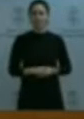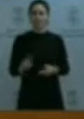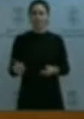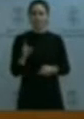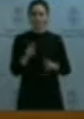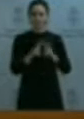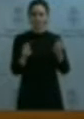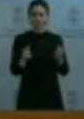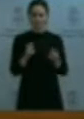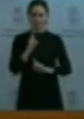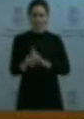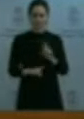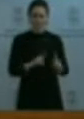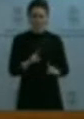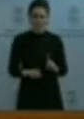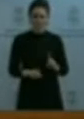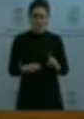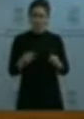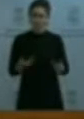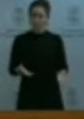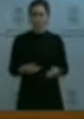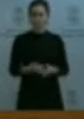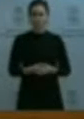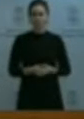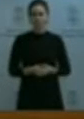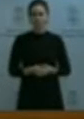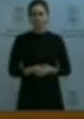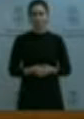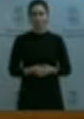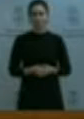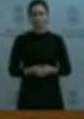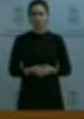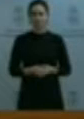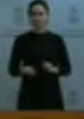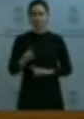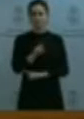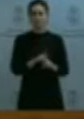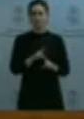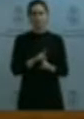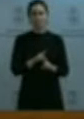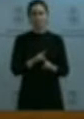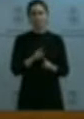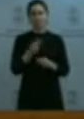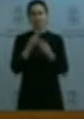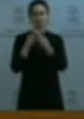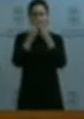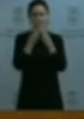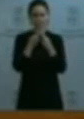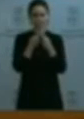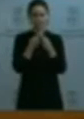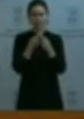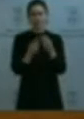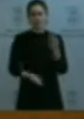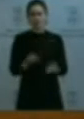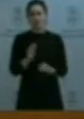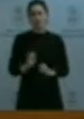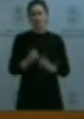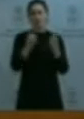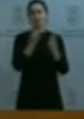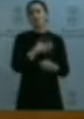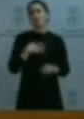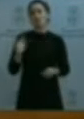historias clínicas, como he dicho, era el problema de la peritación. Llámelo valoración oficial o llámelo como quiera, pero efectivamente el problema